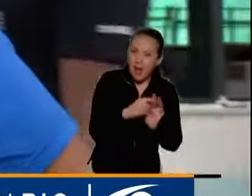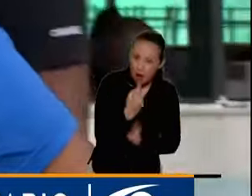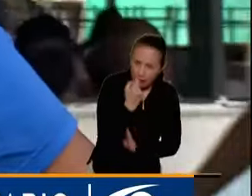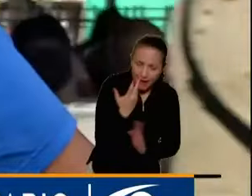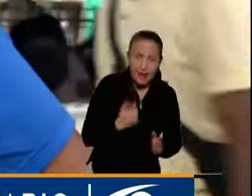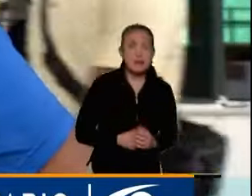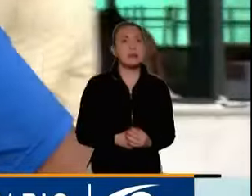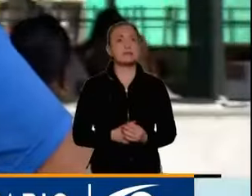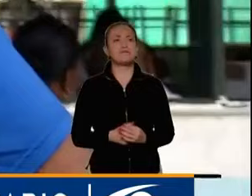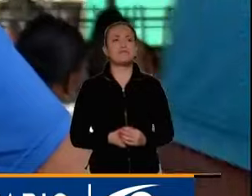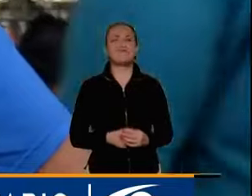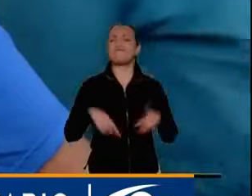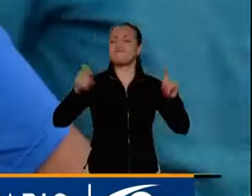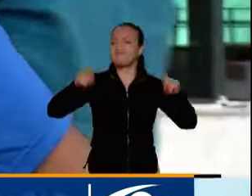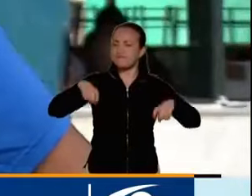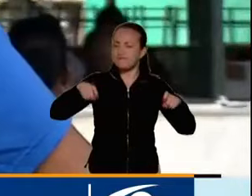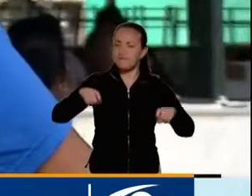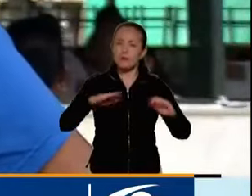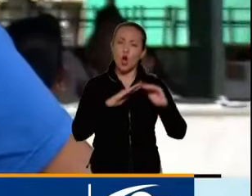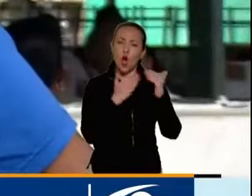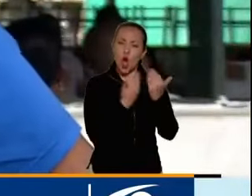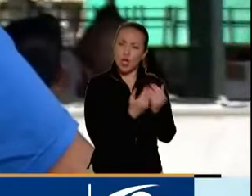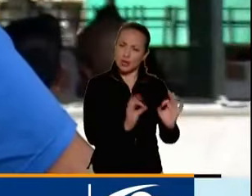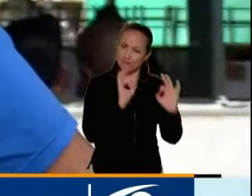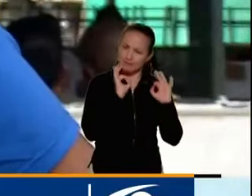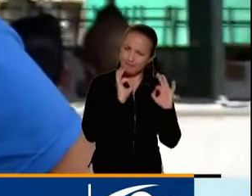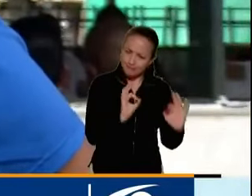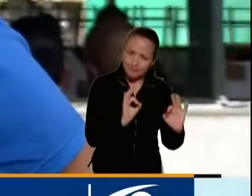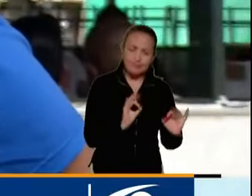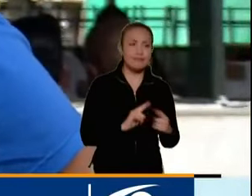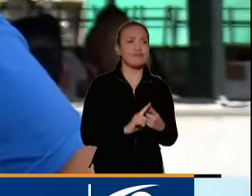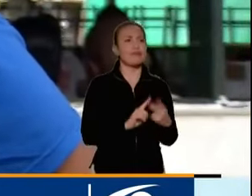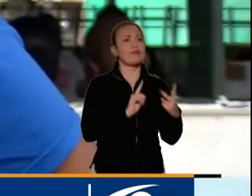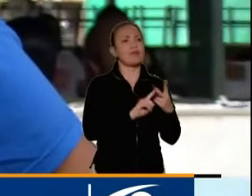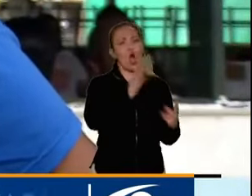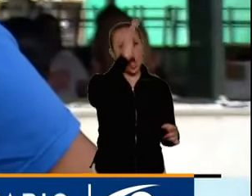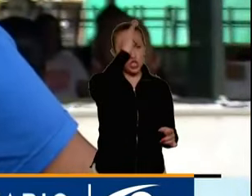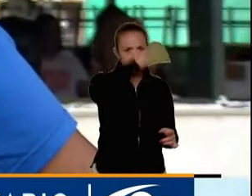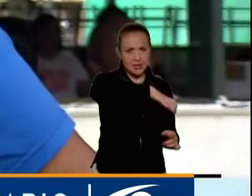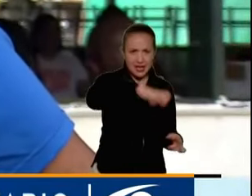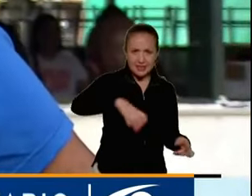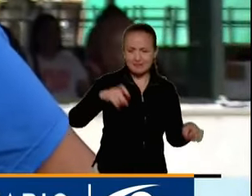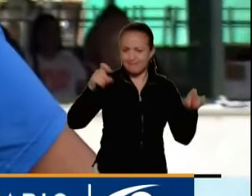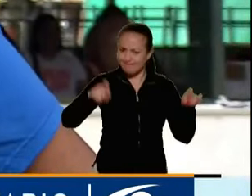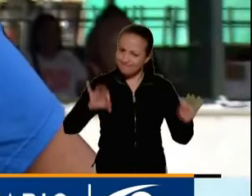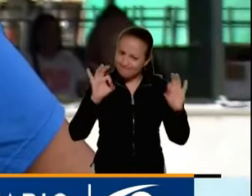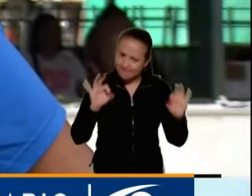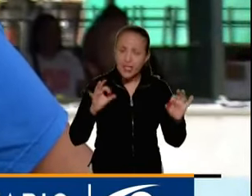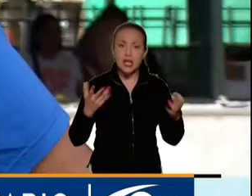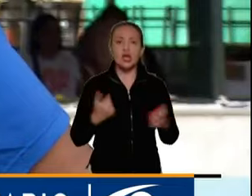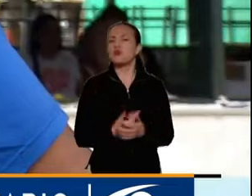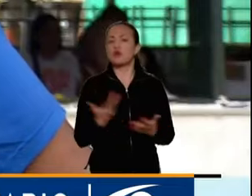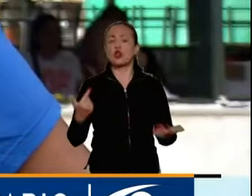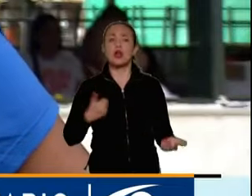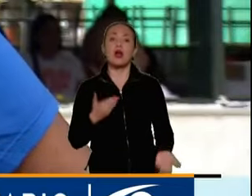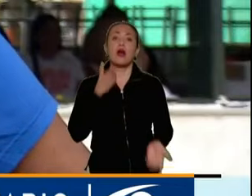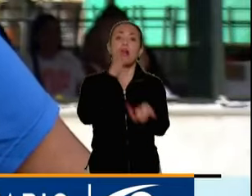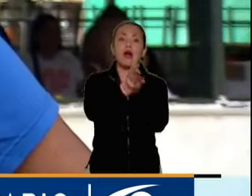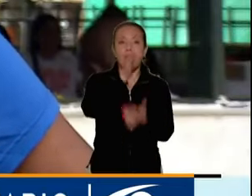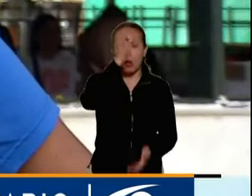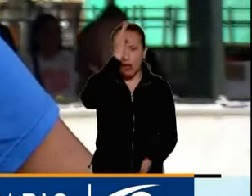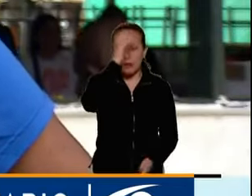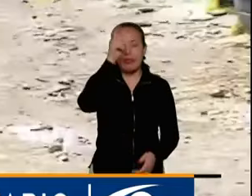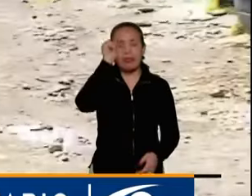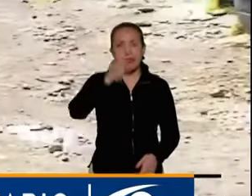un buen colegio, un buen hospital, porque uno va al hospital y tiene que